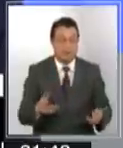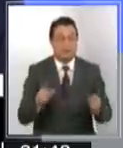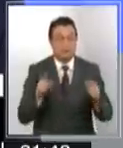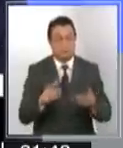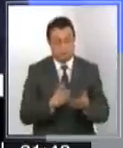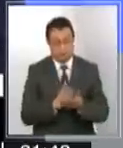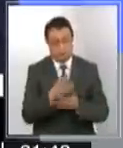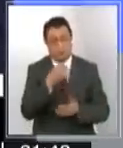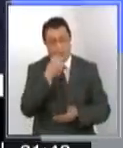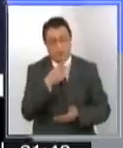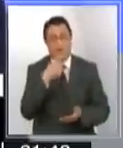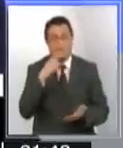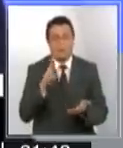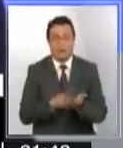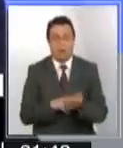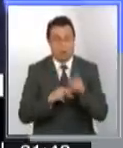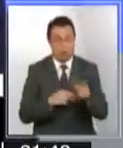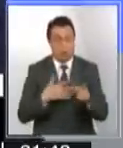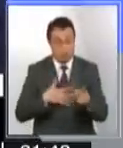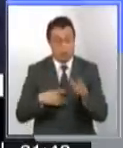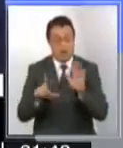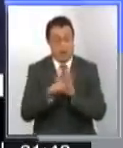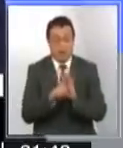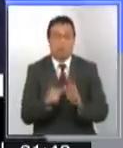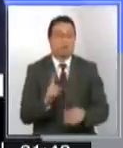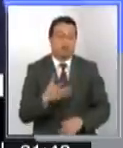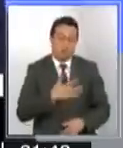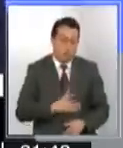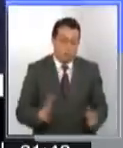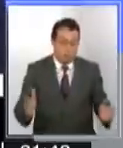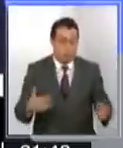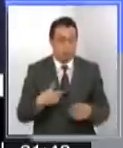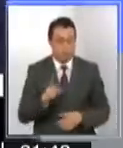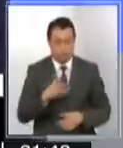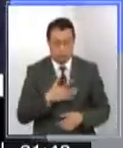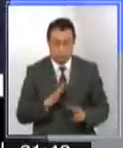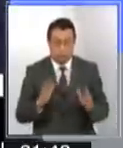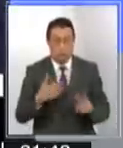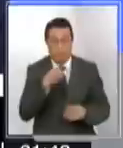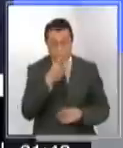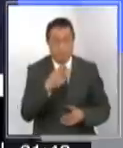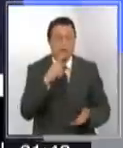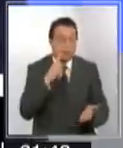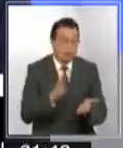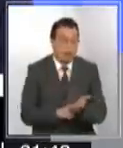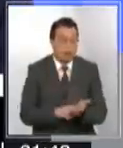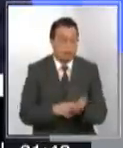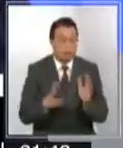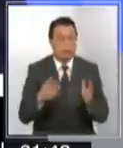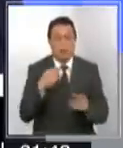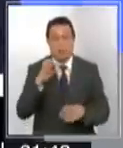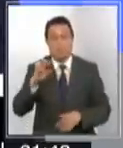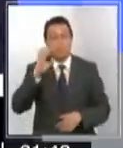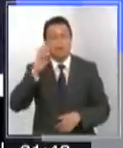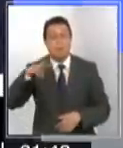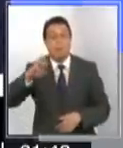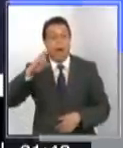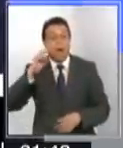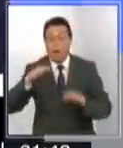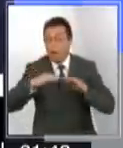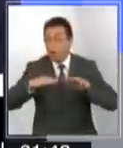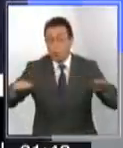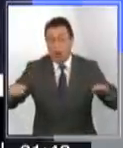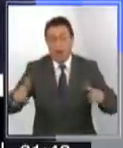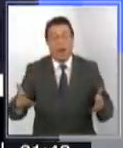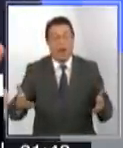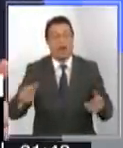diciendo la verdad. Usted me pregunta, oiga, ¿a usted le gusta esta ley de marihuana? No me gusta, no soy partidario. Digo la verdad. Y en las primarias lo mismo. Sí, ¿qué de malo hay que